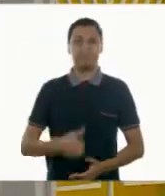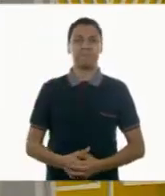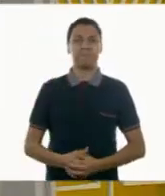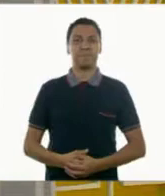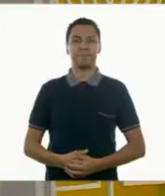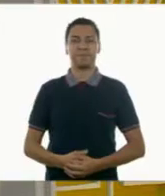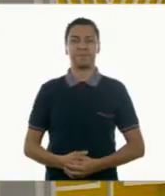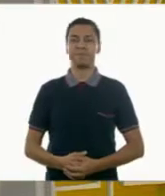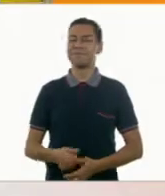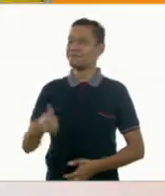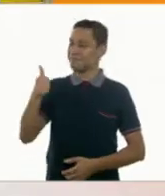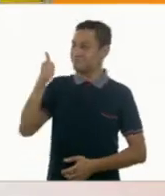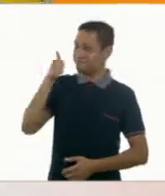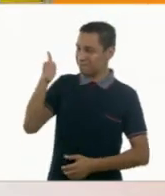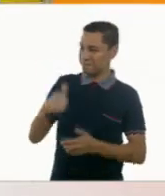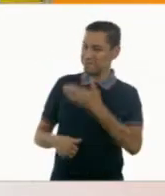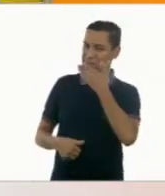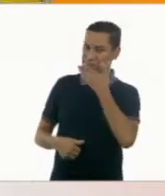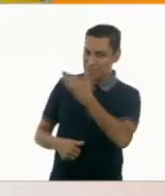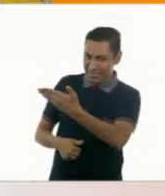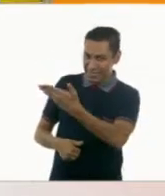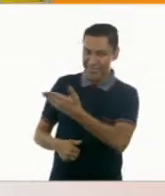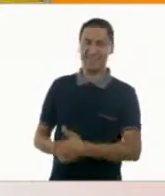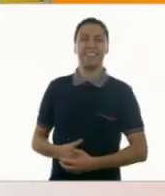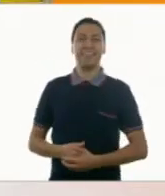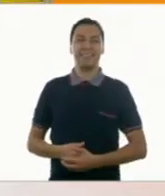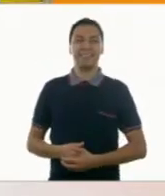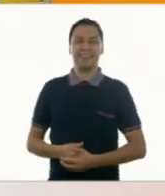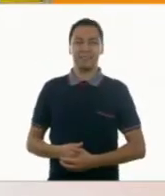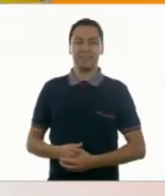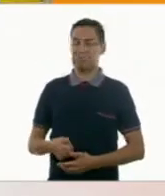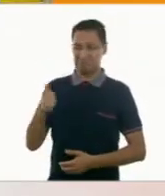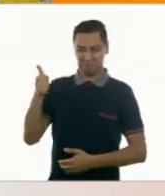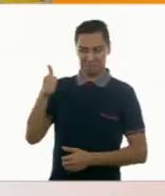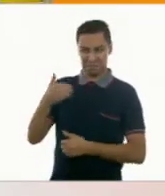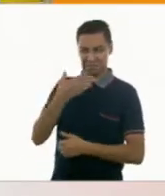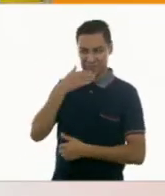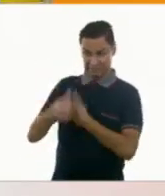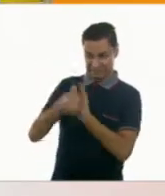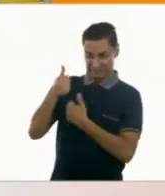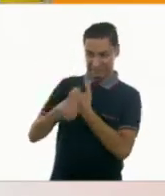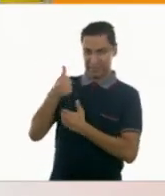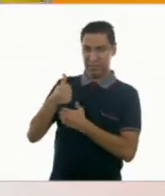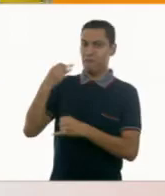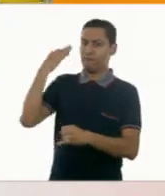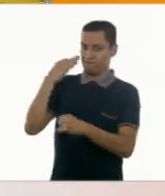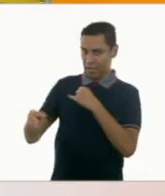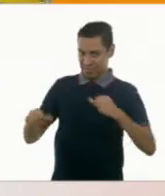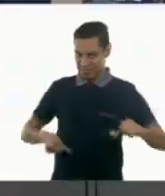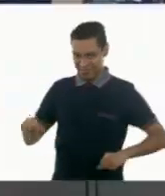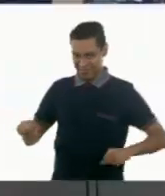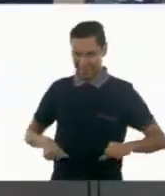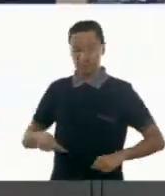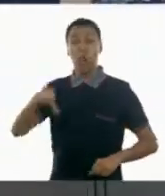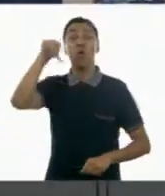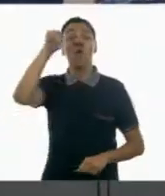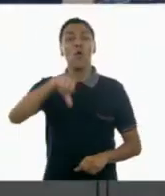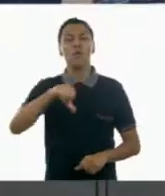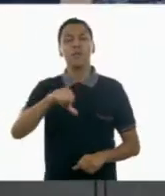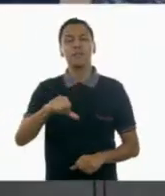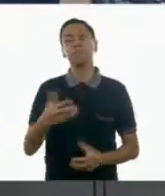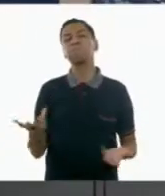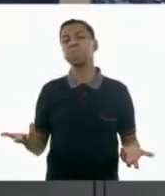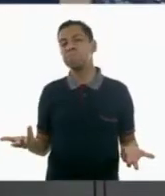tres. ¡Excelente! Bien hecho. Muy bien con ese reto. Última actividad para el día de hoy. Se